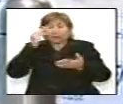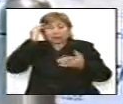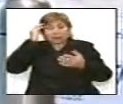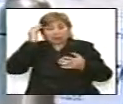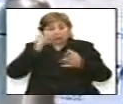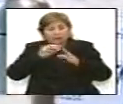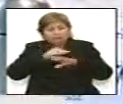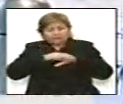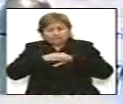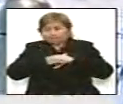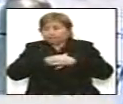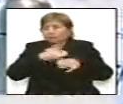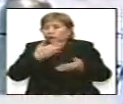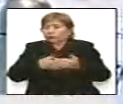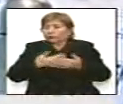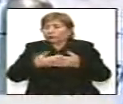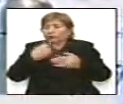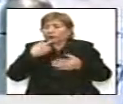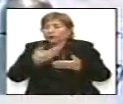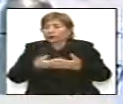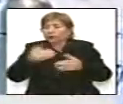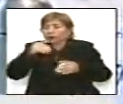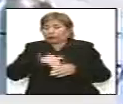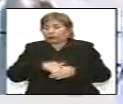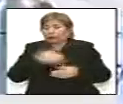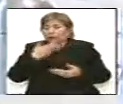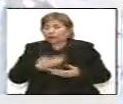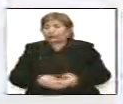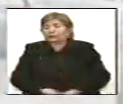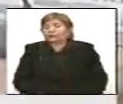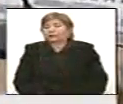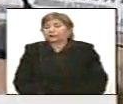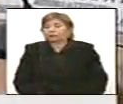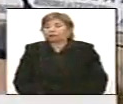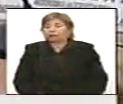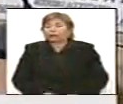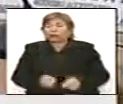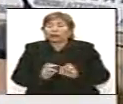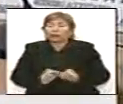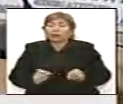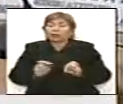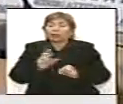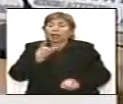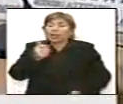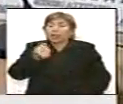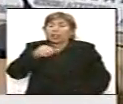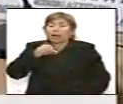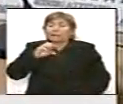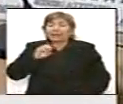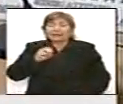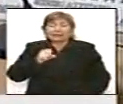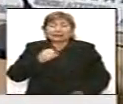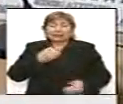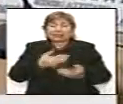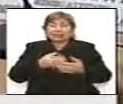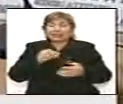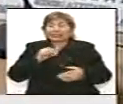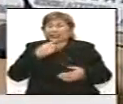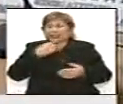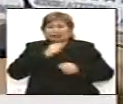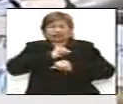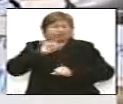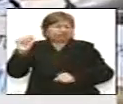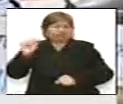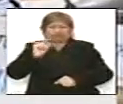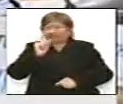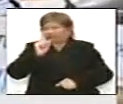penal por eso lo estamos planteando presidenta tanto caso iremos a votación muchas gracias los parlamentarios zacarías lapas y alberto quinta día entre otros se mostraron en